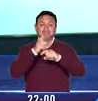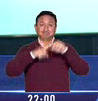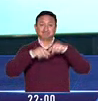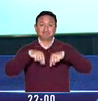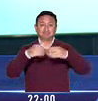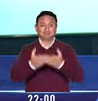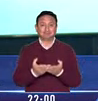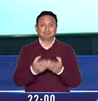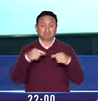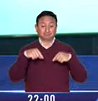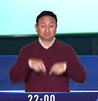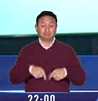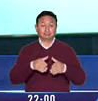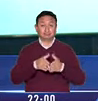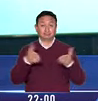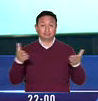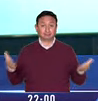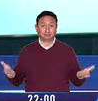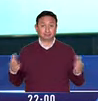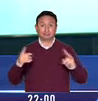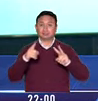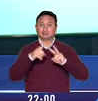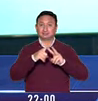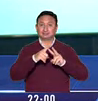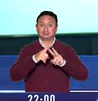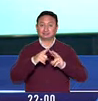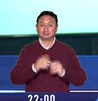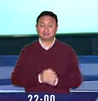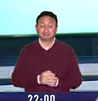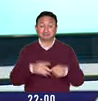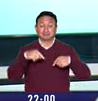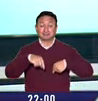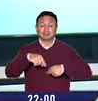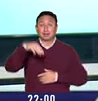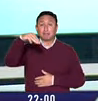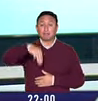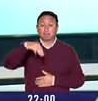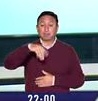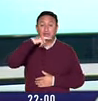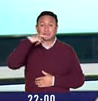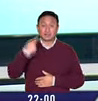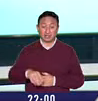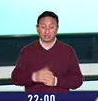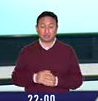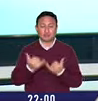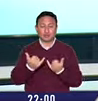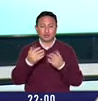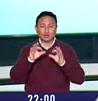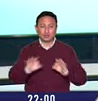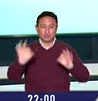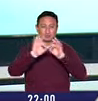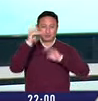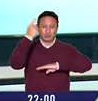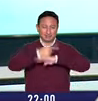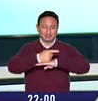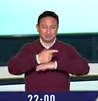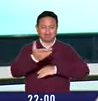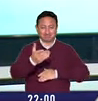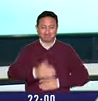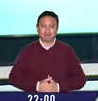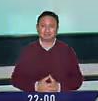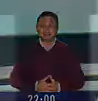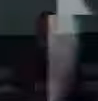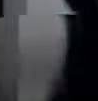noches, amigos. Bienvenidos a la emisión estelar del Comercio TV en este martes, este feriado. Aquí, lo más destacado del día.